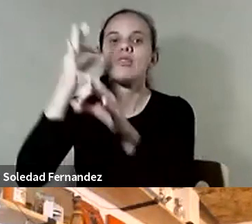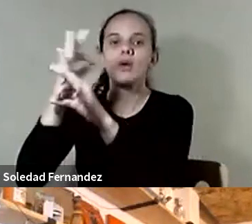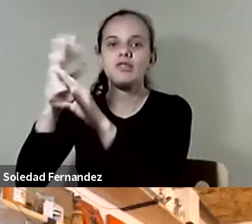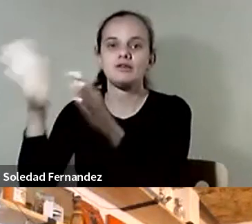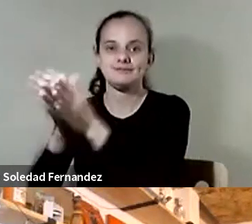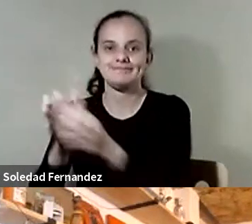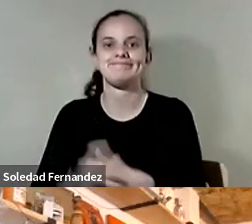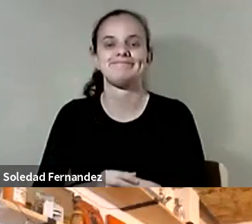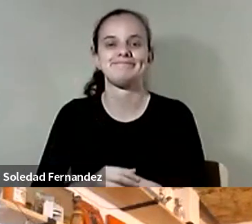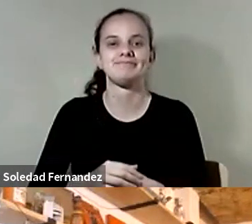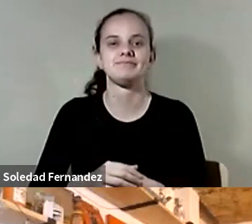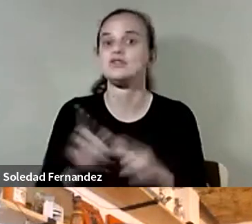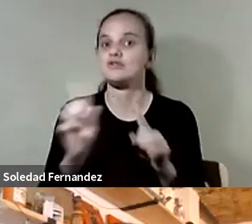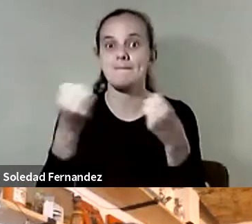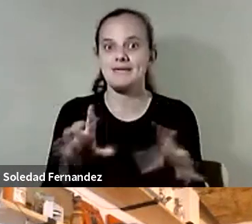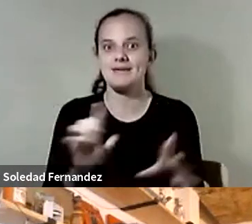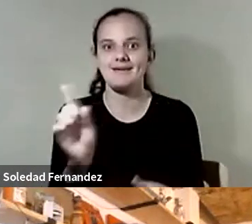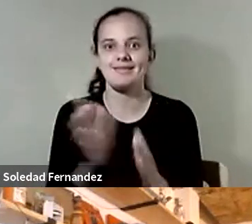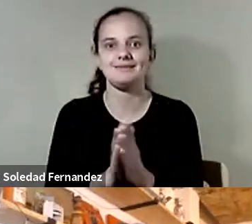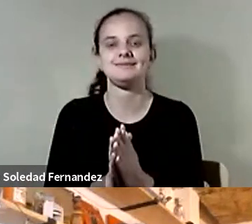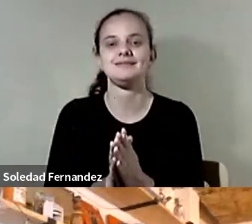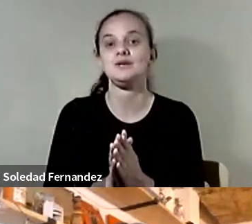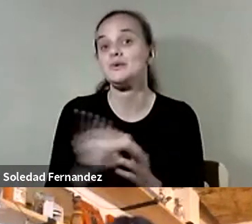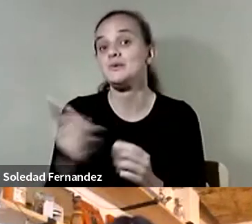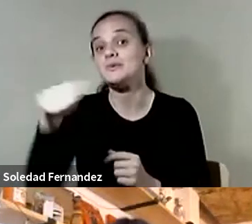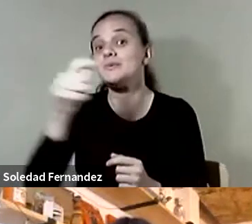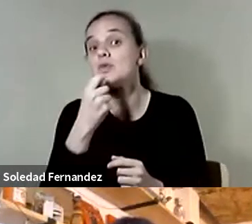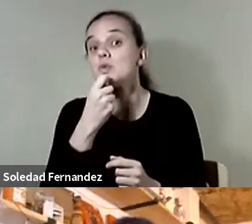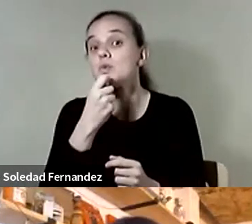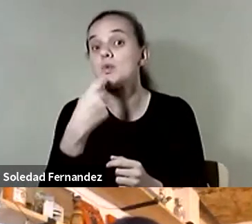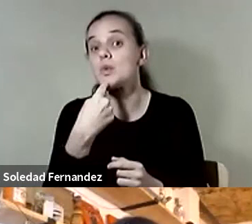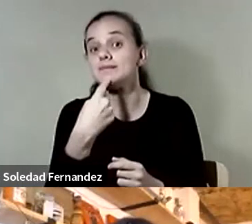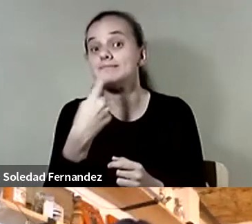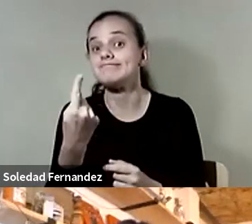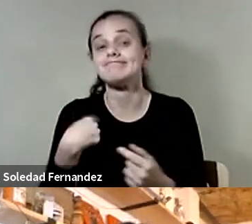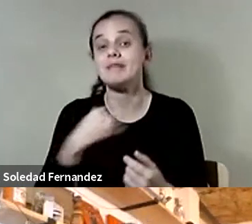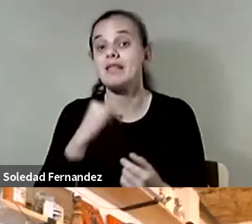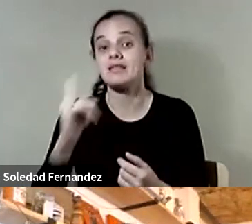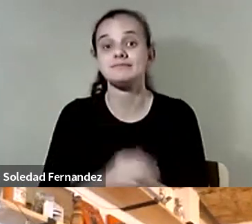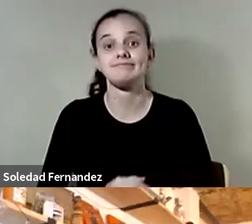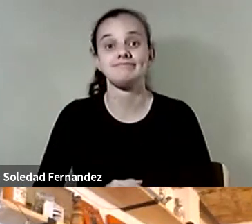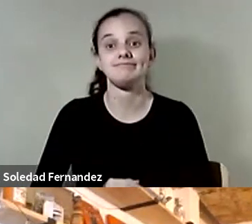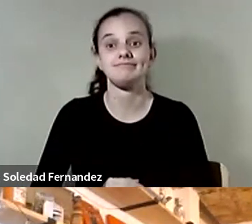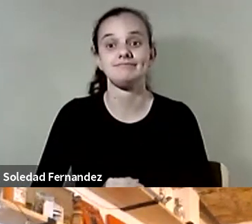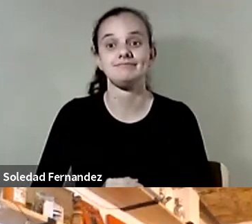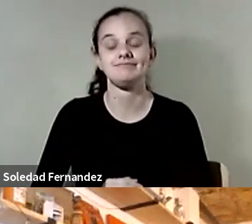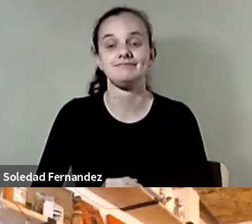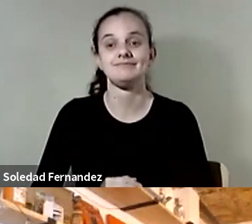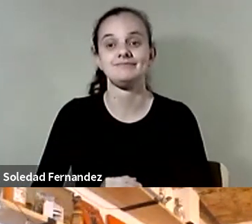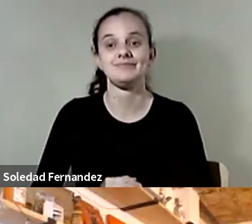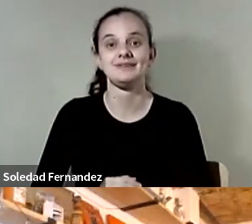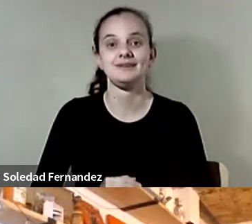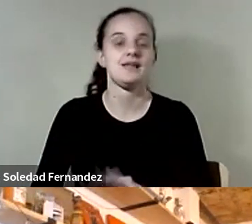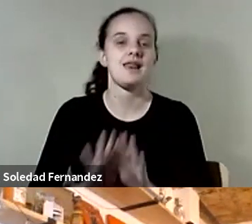no se la pierdan, cualquier duda que tengan saben que estamos acá. Y bueno, te cedo la palabra, Meli. No,